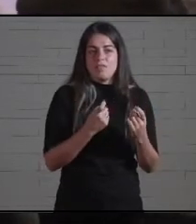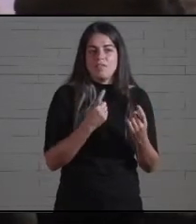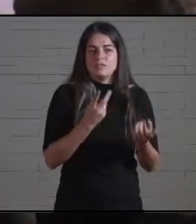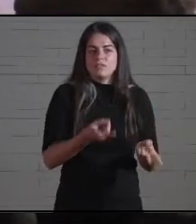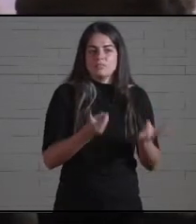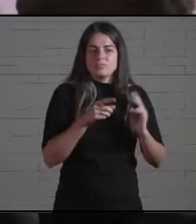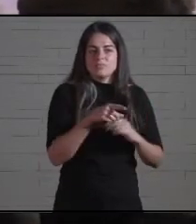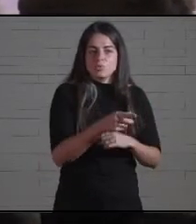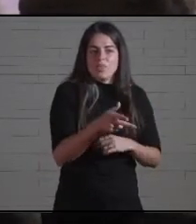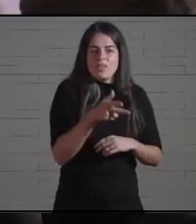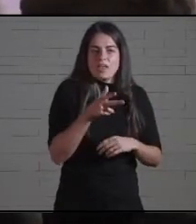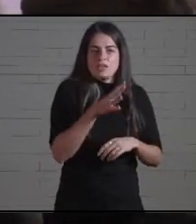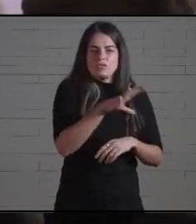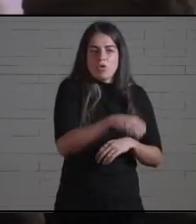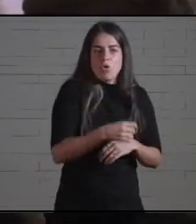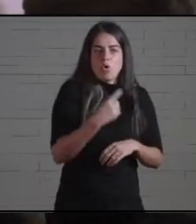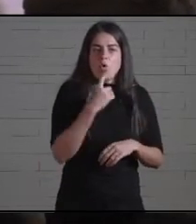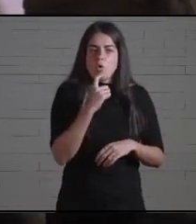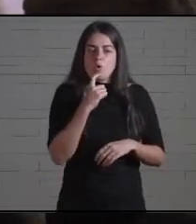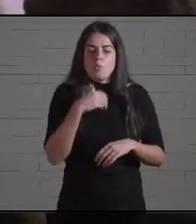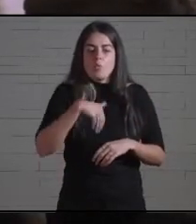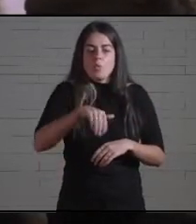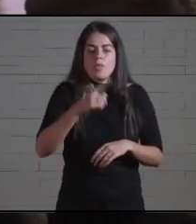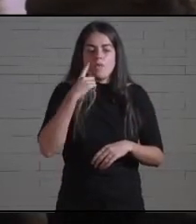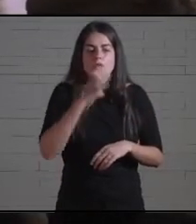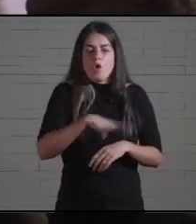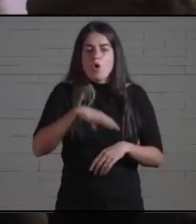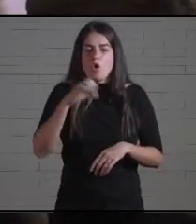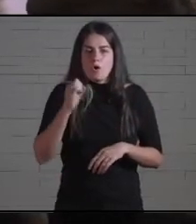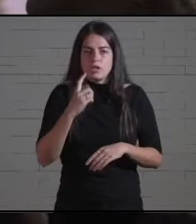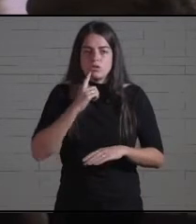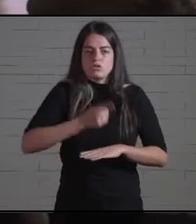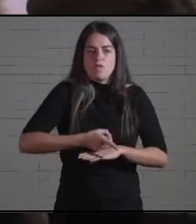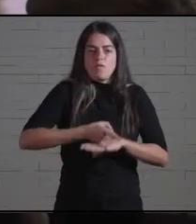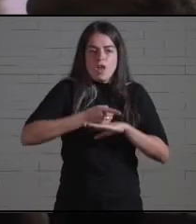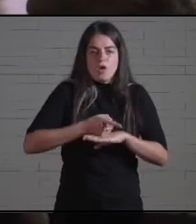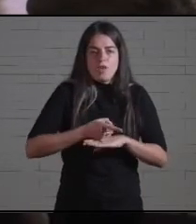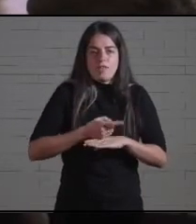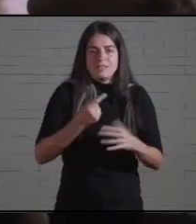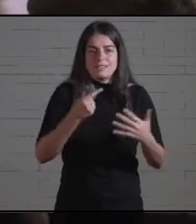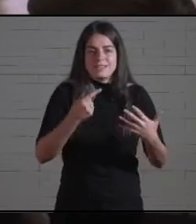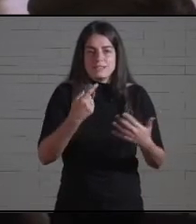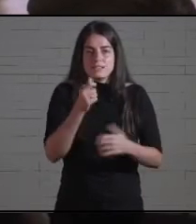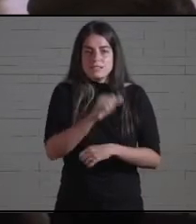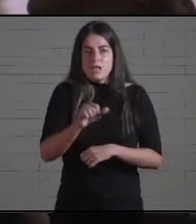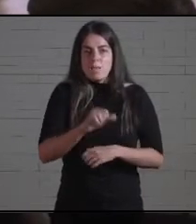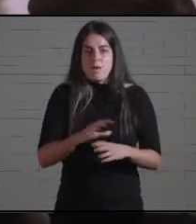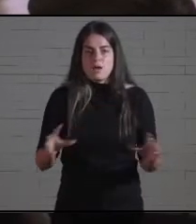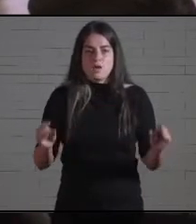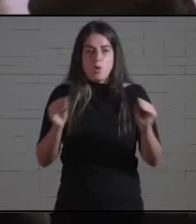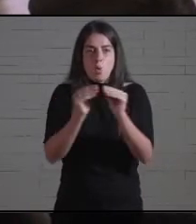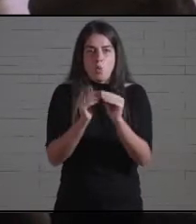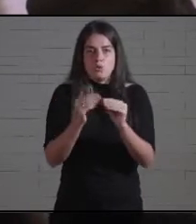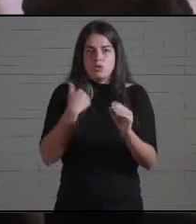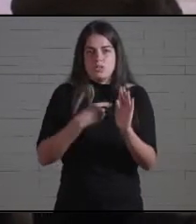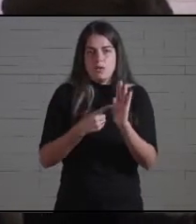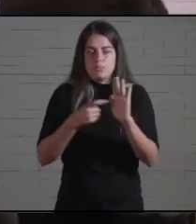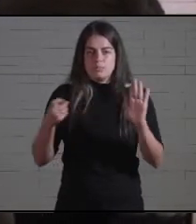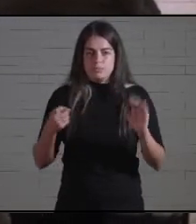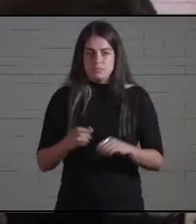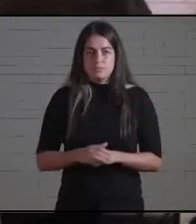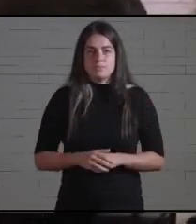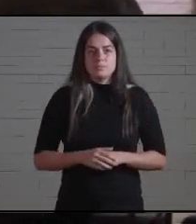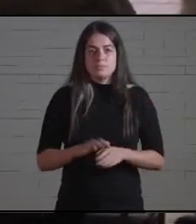decidir cómo y cuándo cogerlos y se elimine la obligatoriedad de 6 semanas juntos. Que